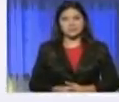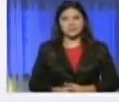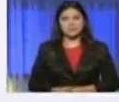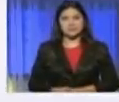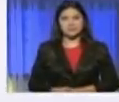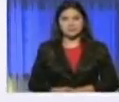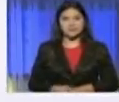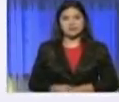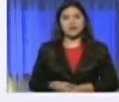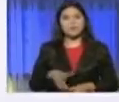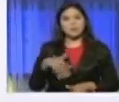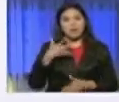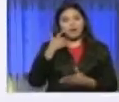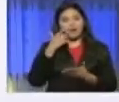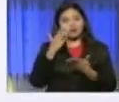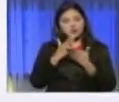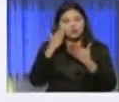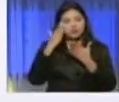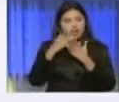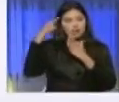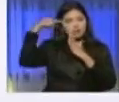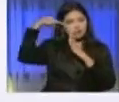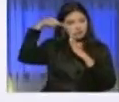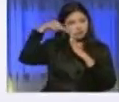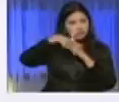para estudiarlo a fondo,